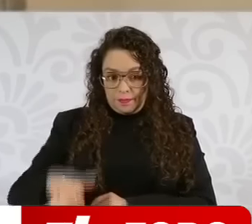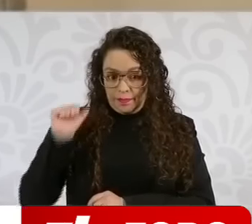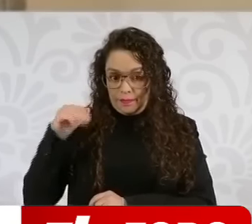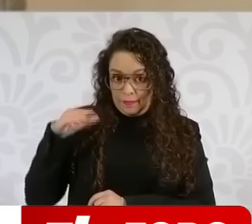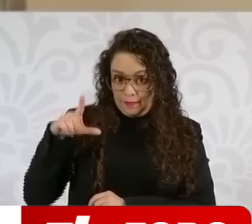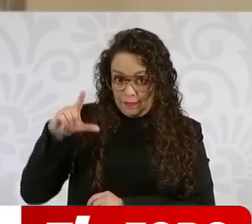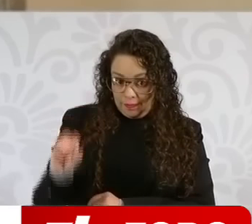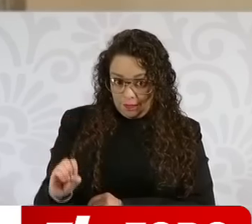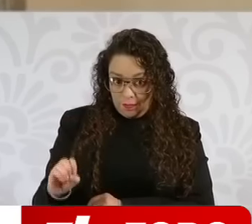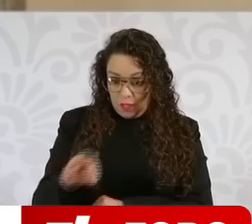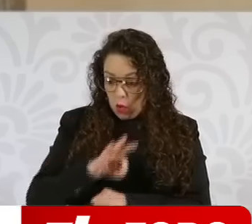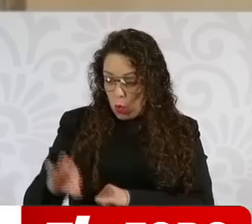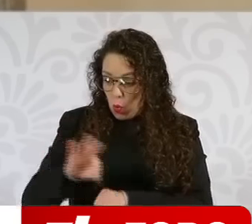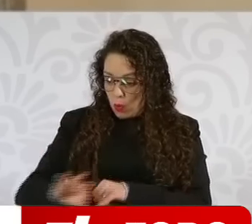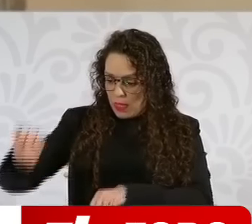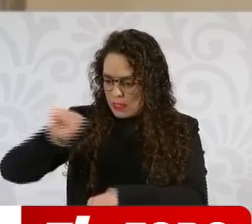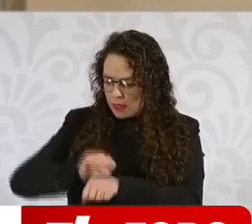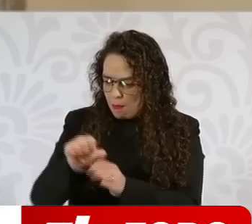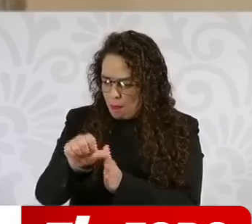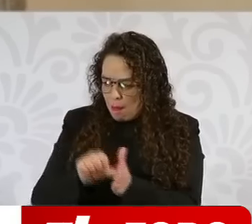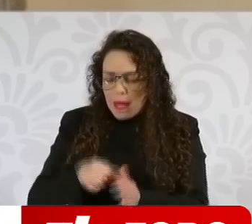la última semana de septiembre,